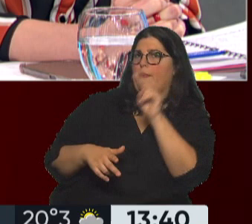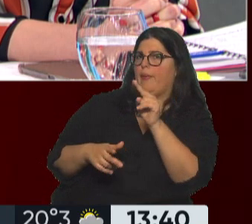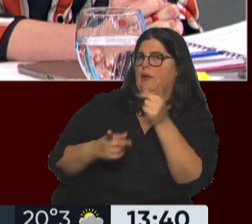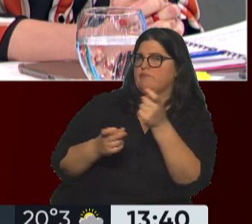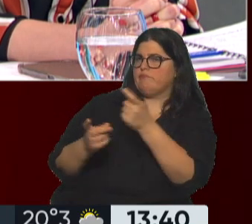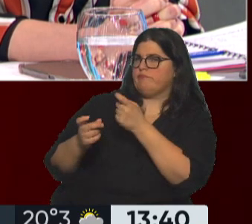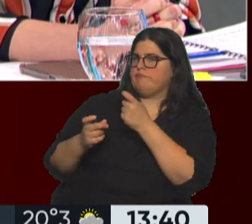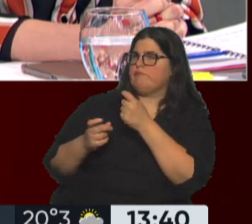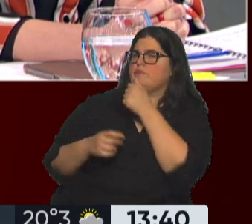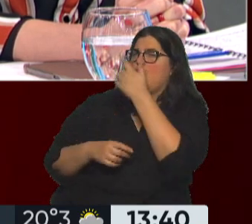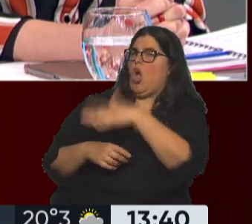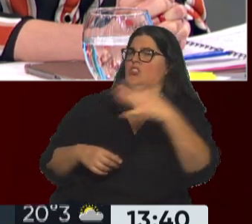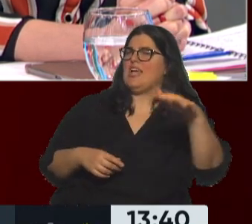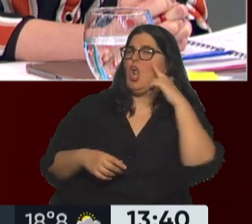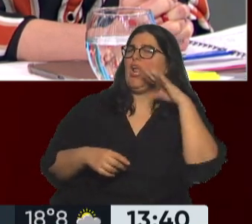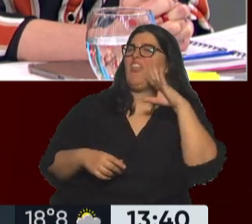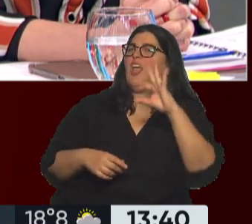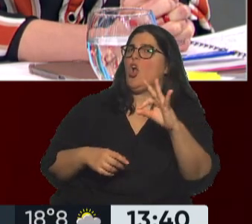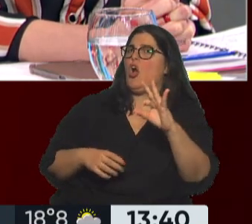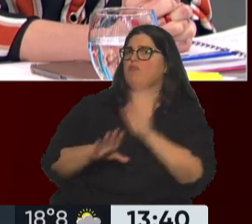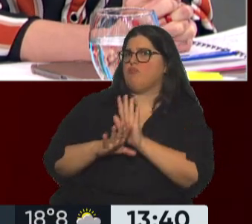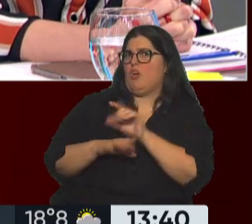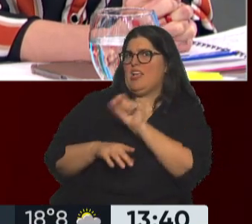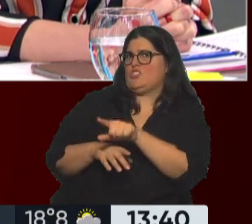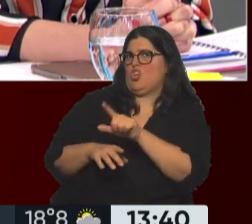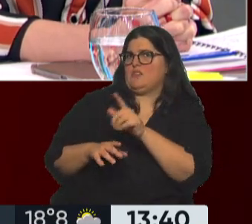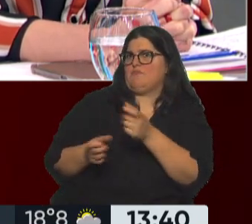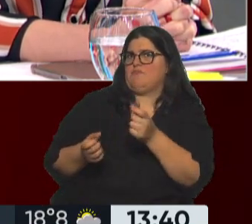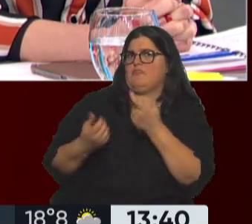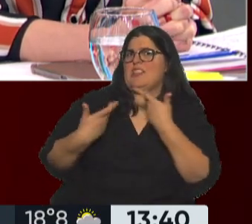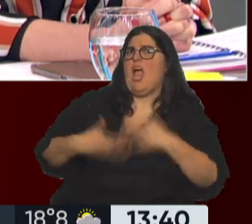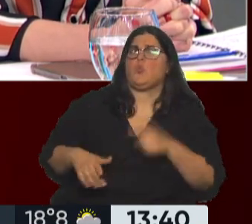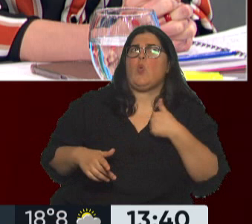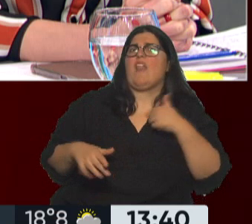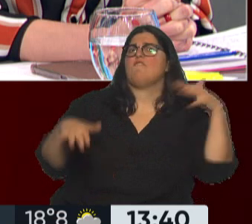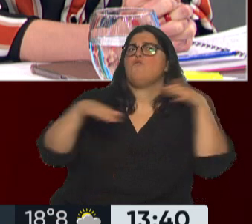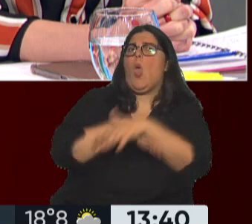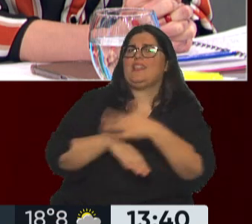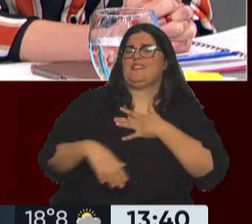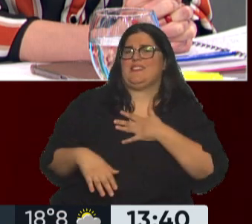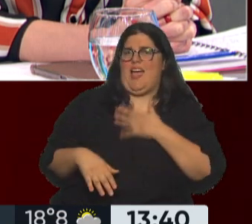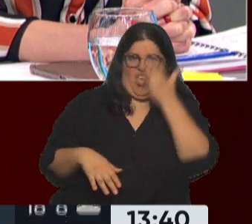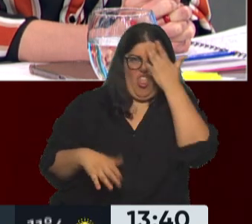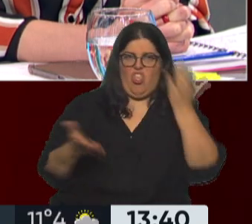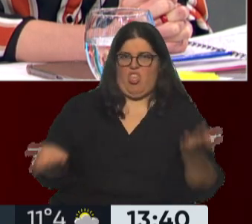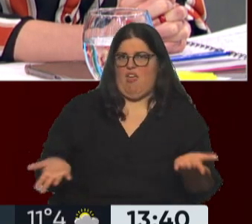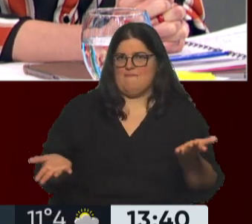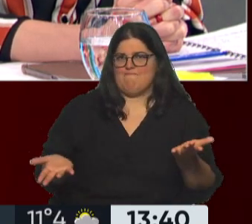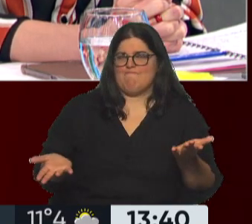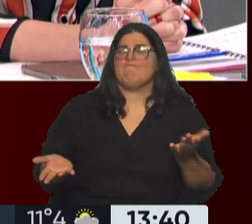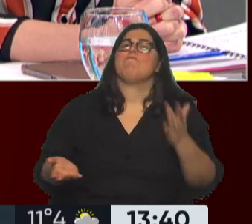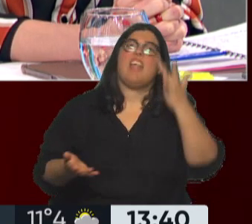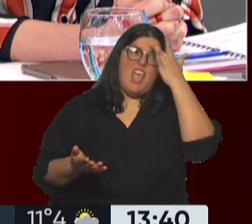el Océano Índico es su natural esfera de influencia. Entonces, digamos que en la India existe